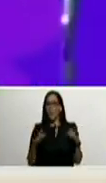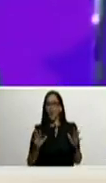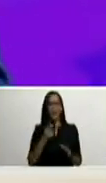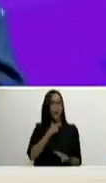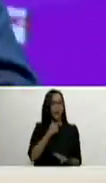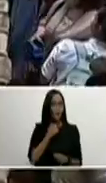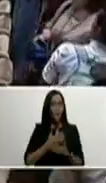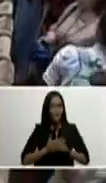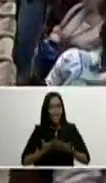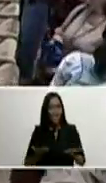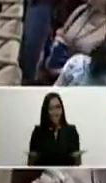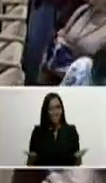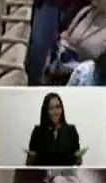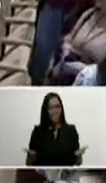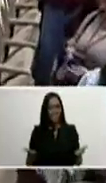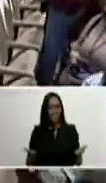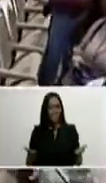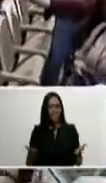¿Le gustó el regalo?